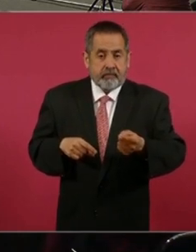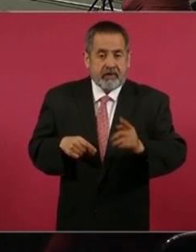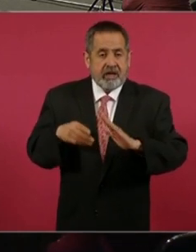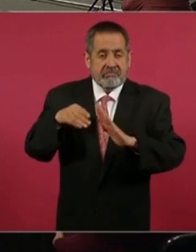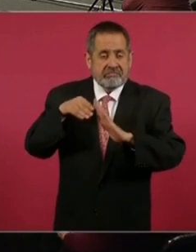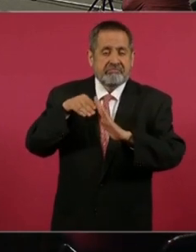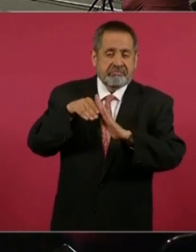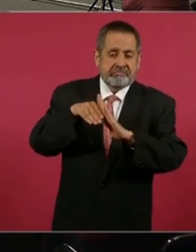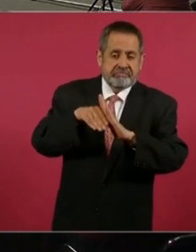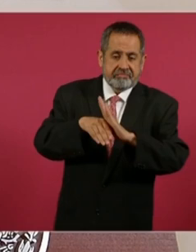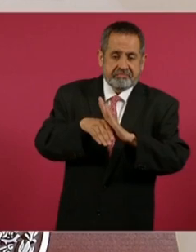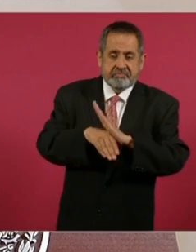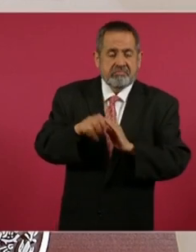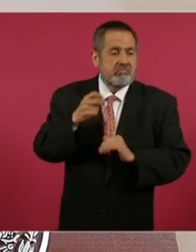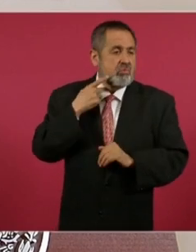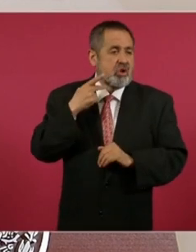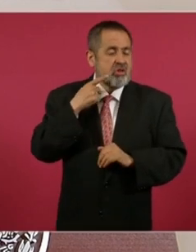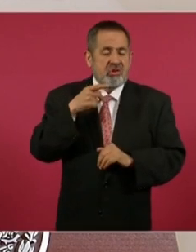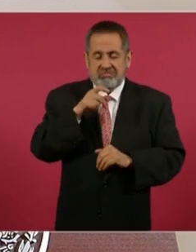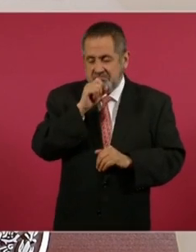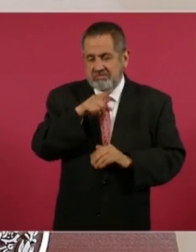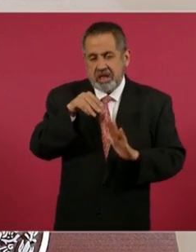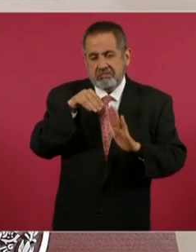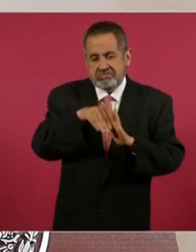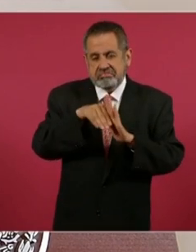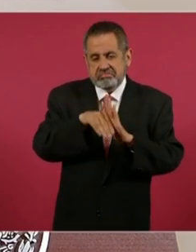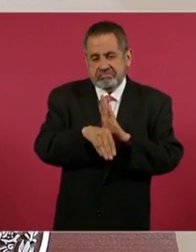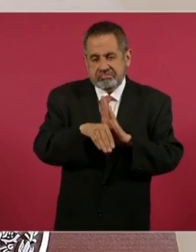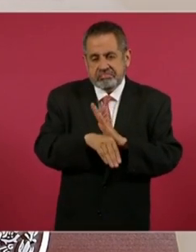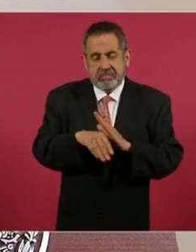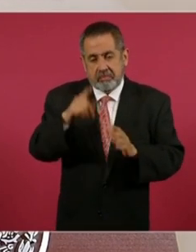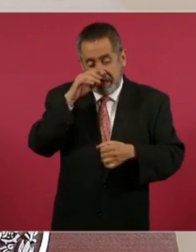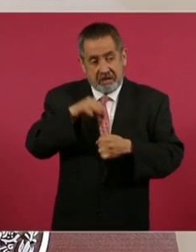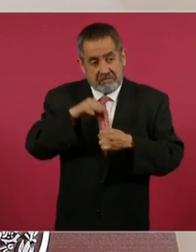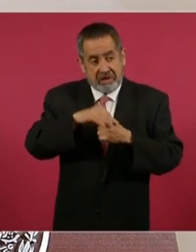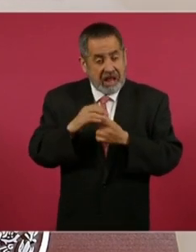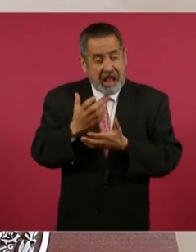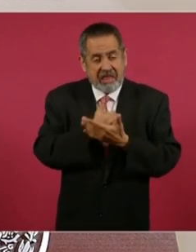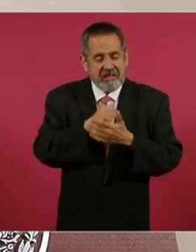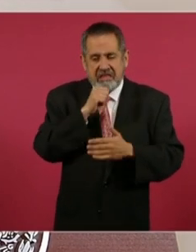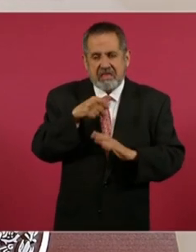cayendo, políticamente hablando, electoralmente hablando,